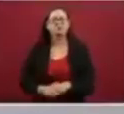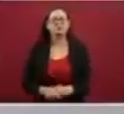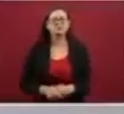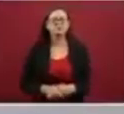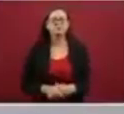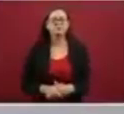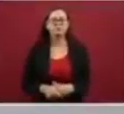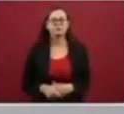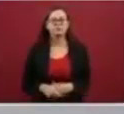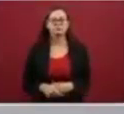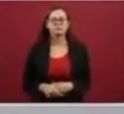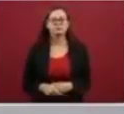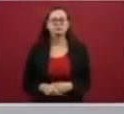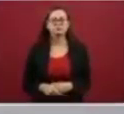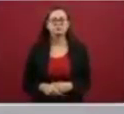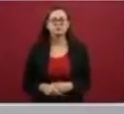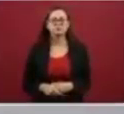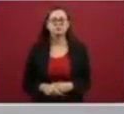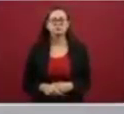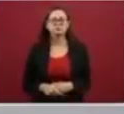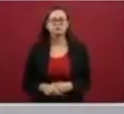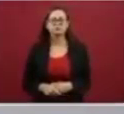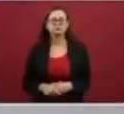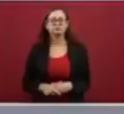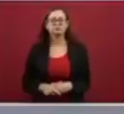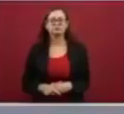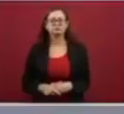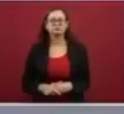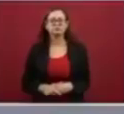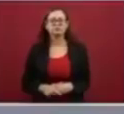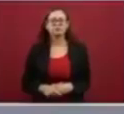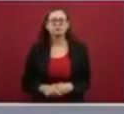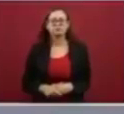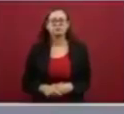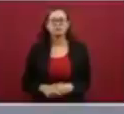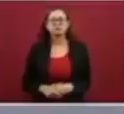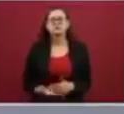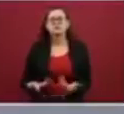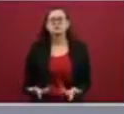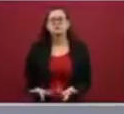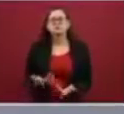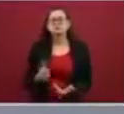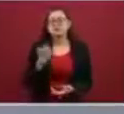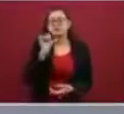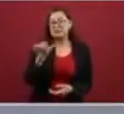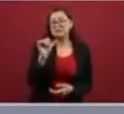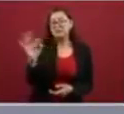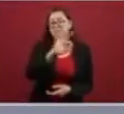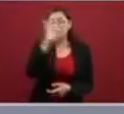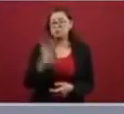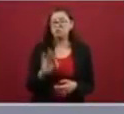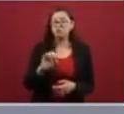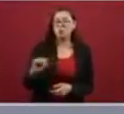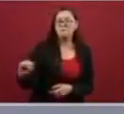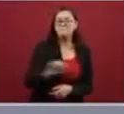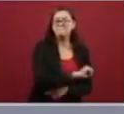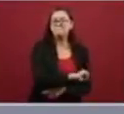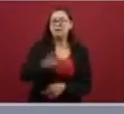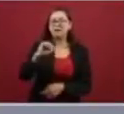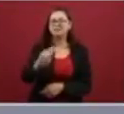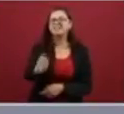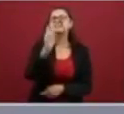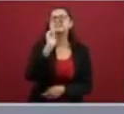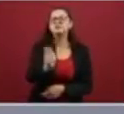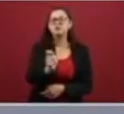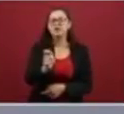Aumentó el salario mínimo en 16%, algo